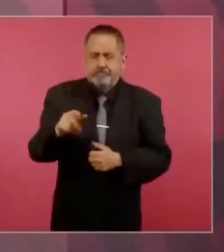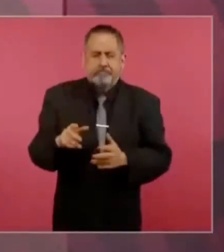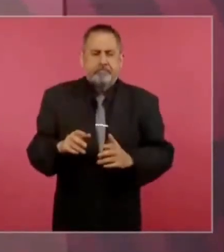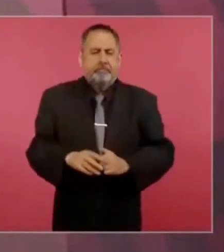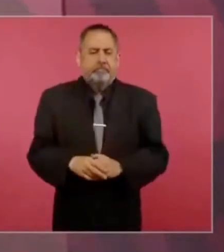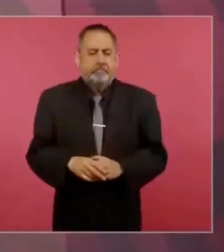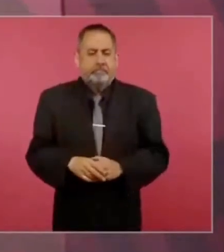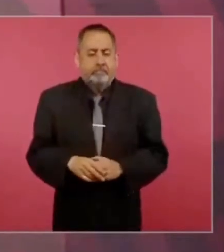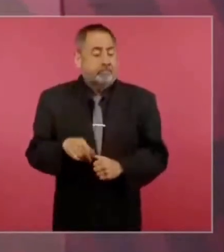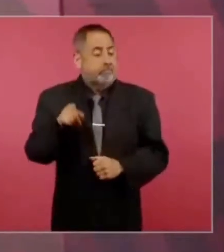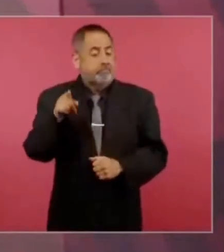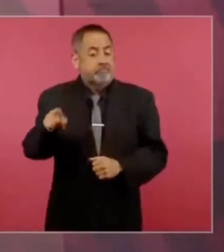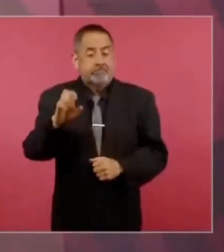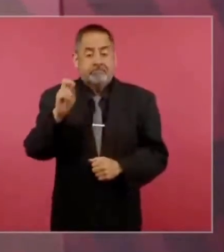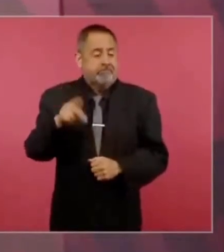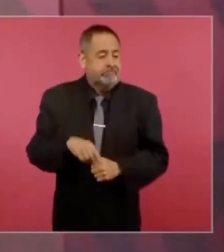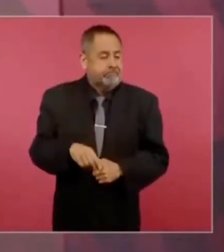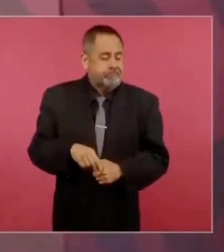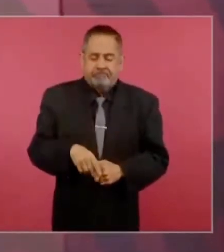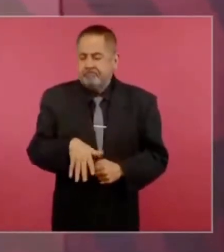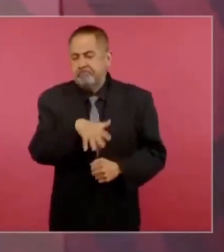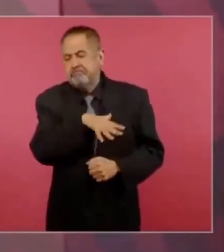Y parece que tampoco.